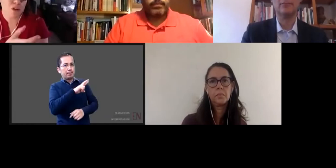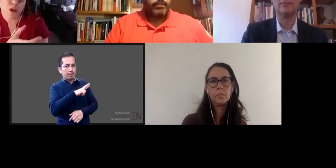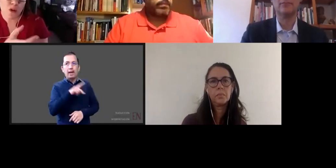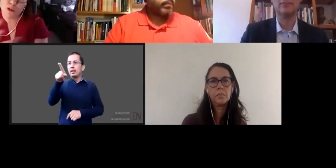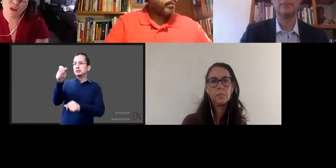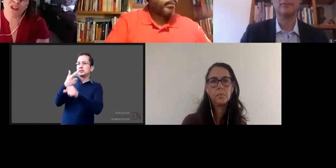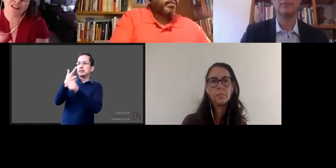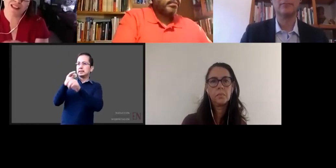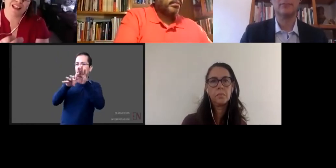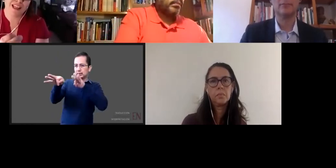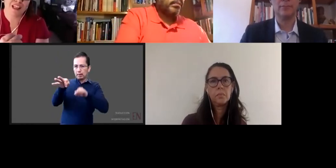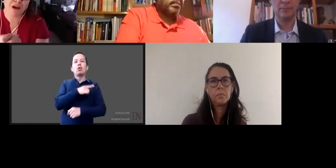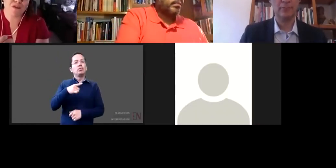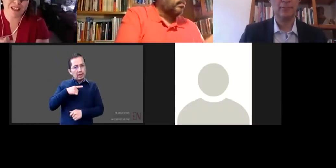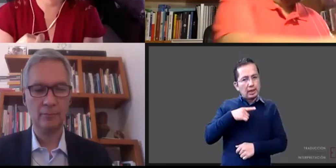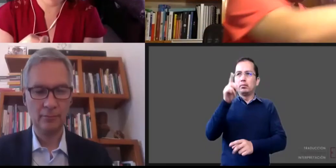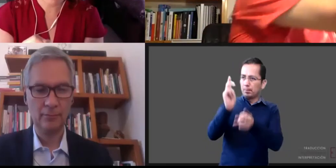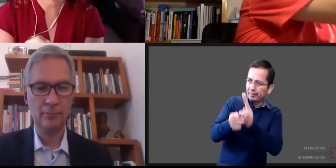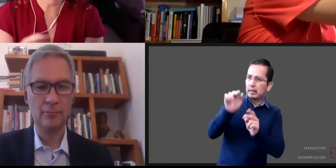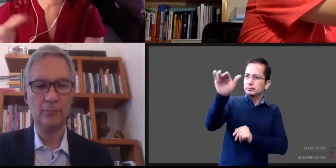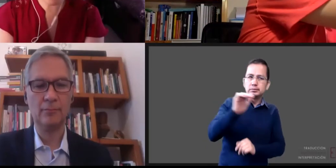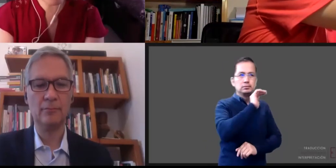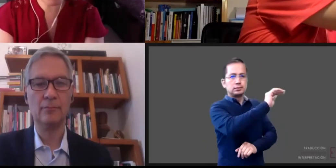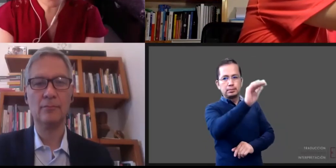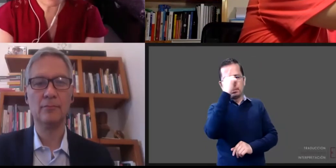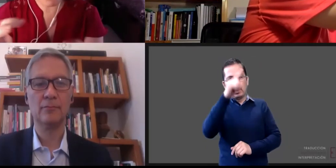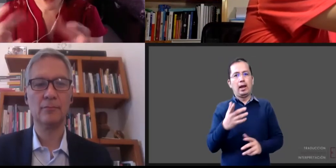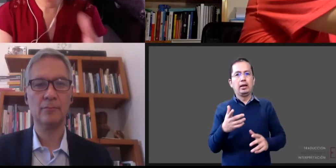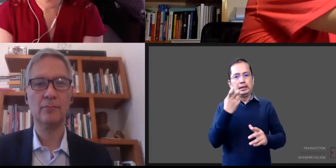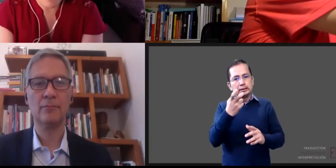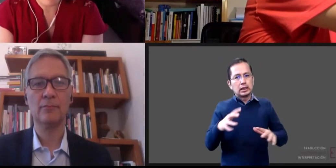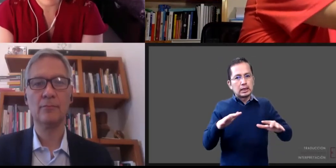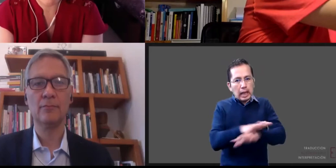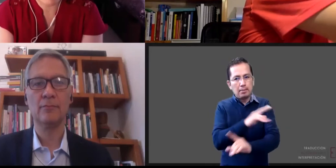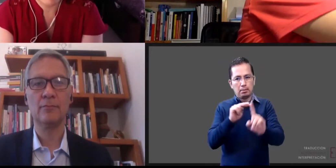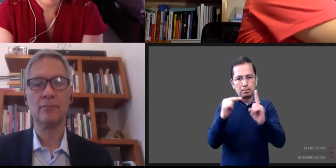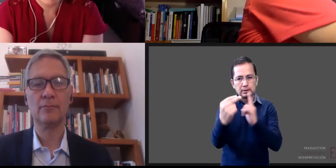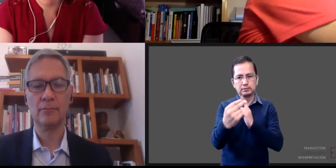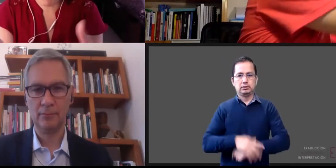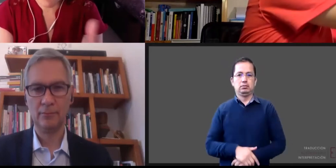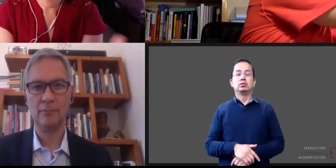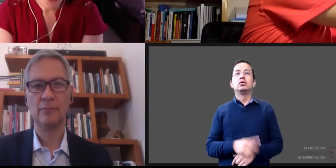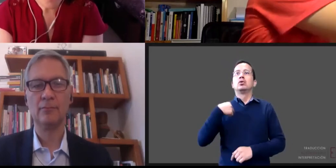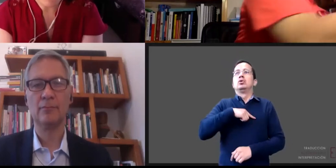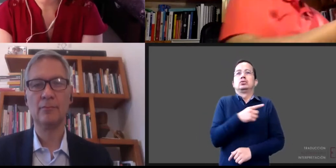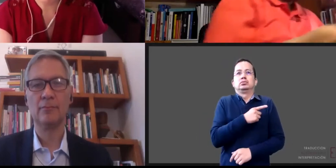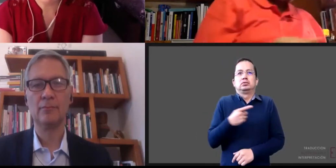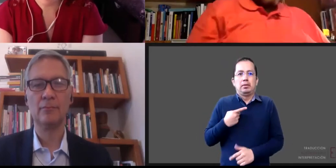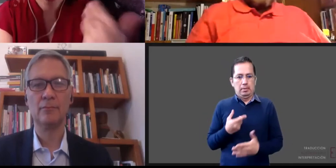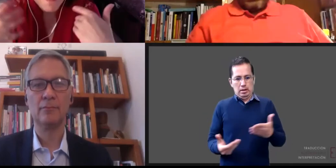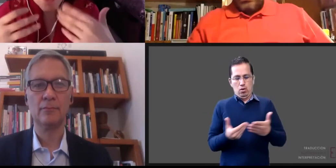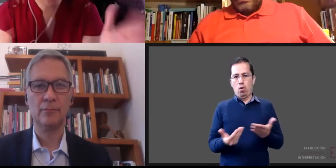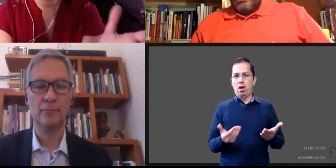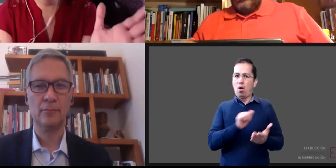mejor vinculamos cuando se trata de trabajo infantil, pero no estamos vinculando para construir el sistema, pues, productivo en el que vivimos. Y